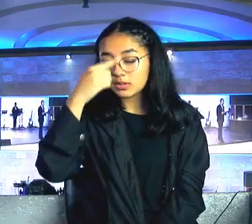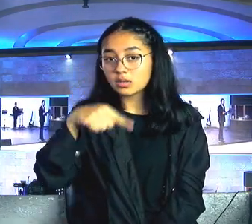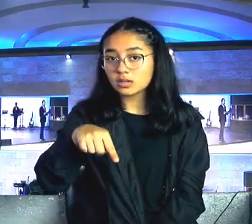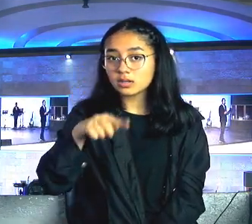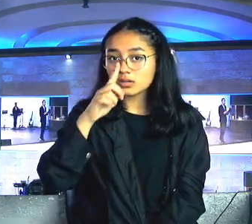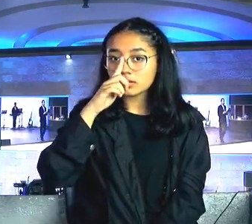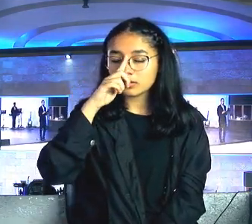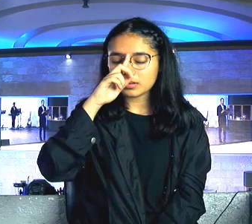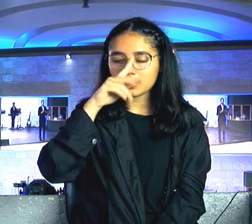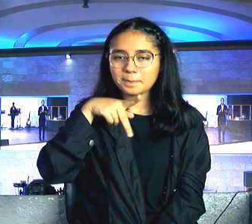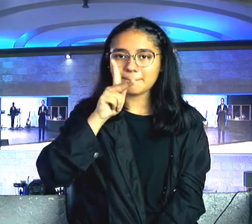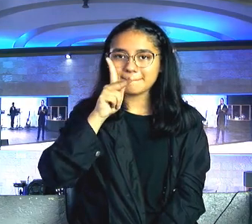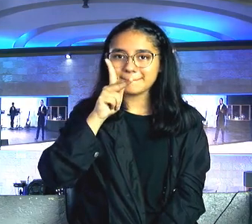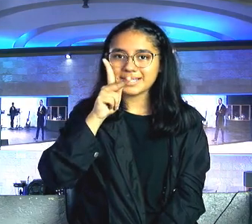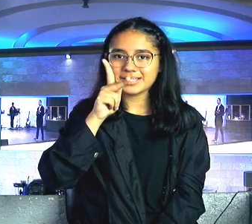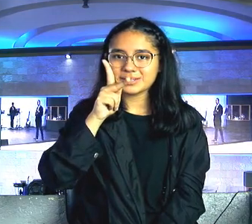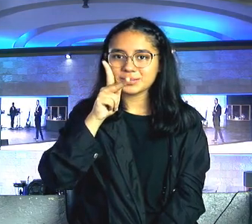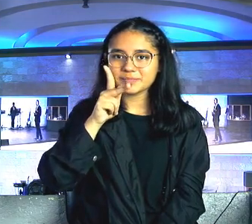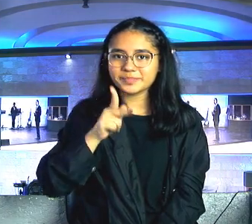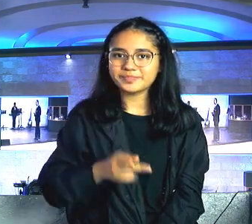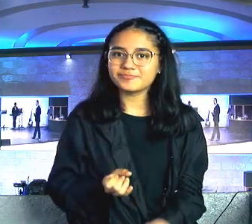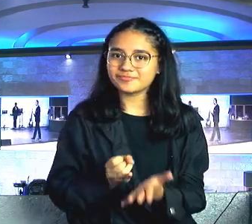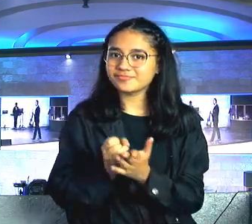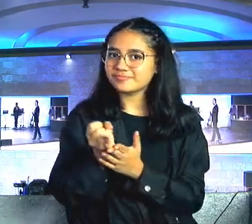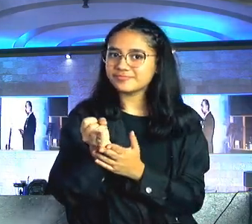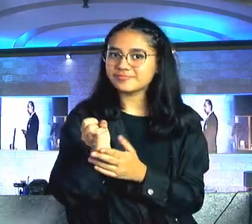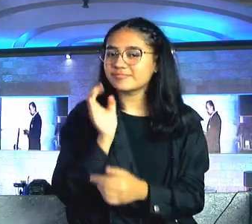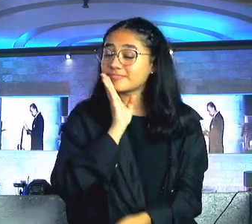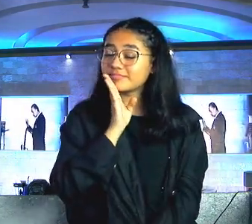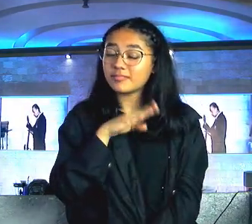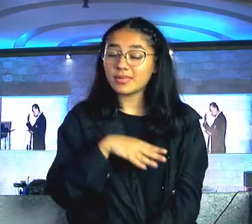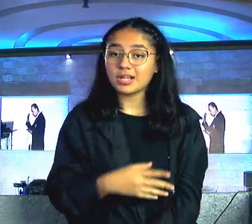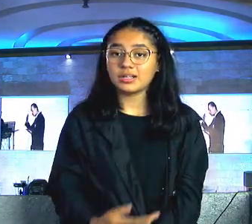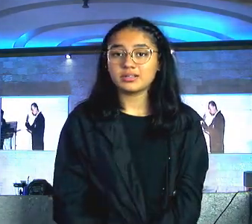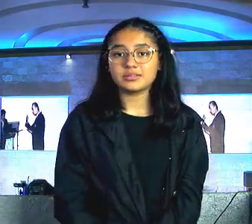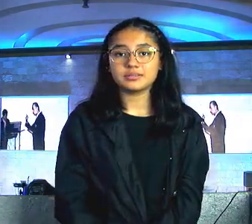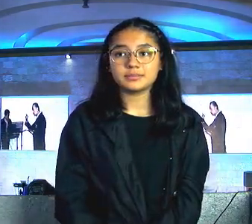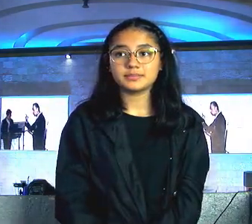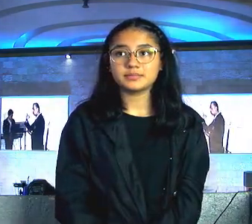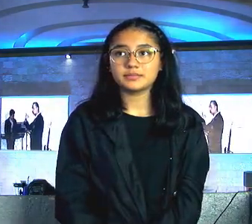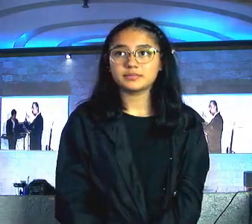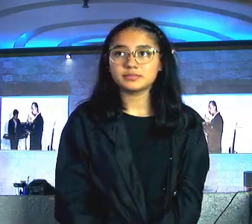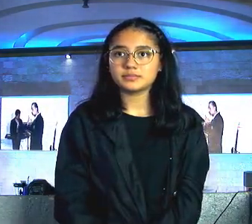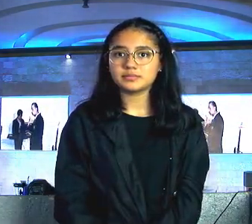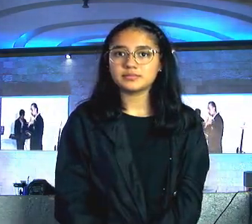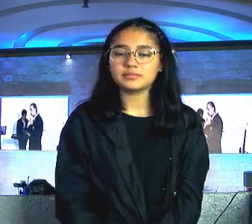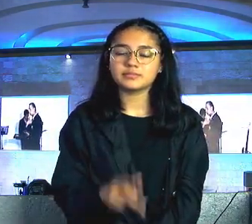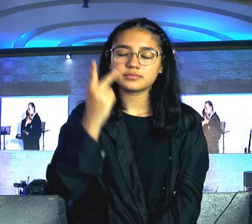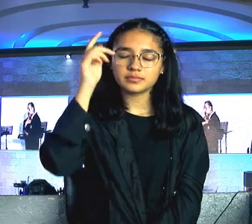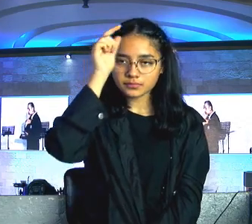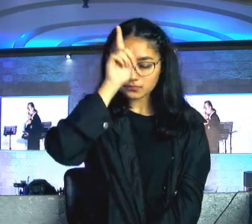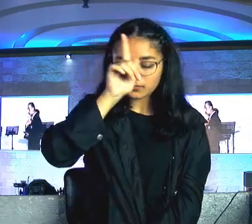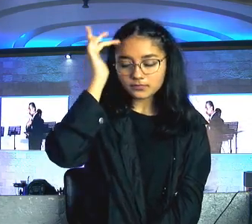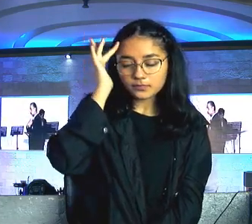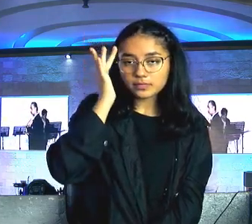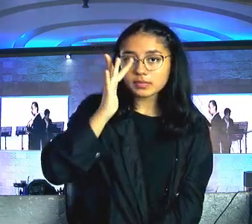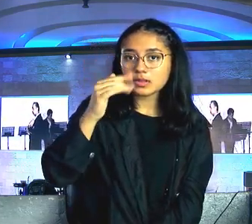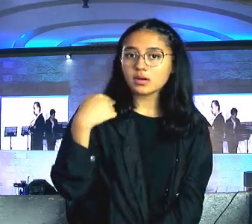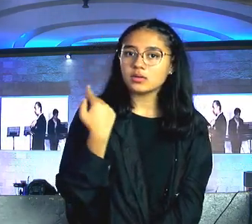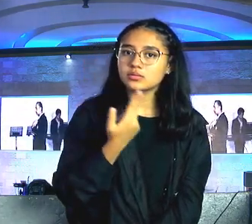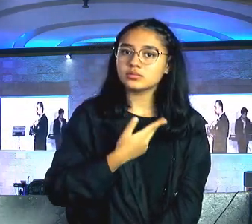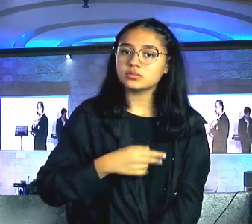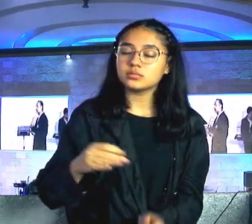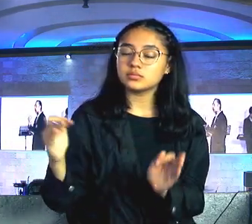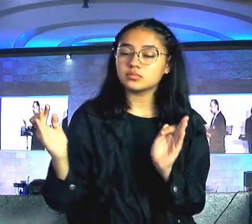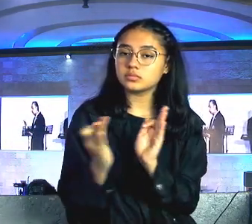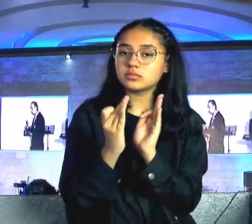Creíste, pero tomaste malas decisiones. Y es ahí cuando el Espíritu Santo nos confronta con nosotros mismos.